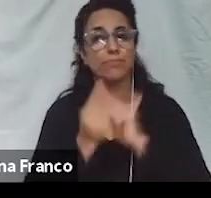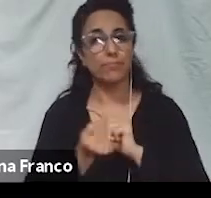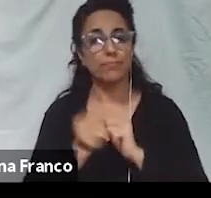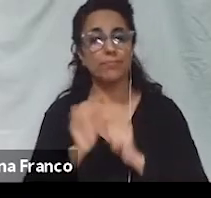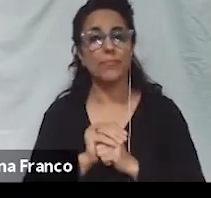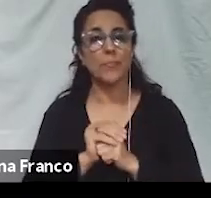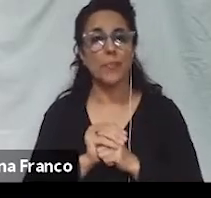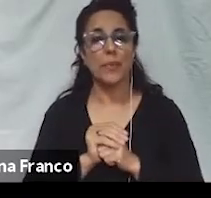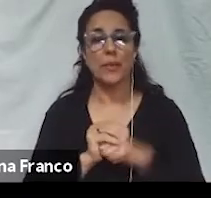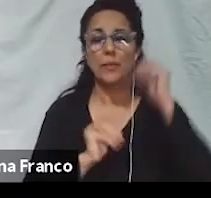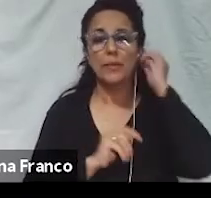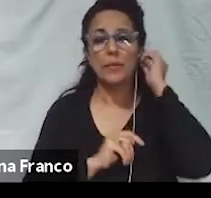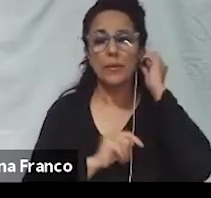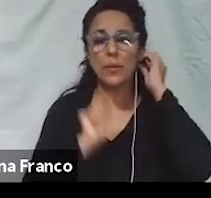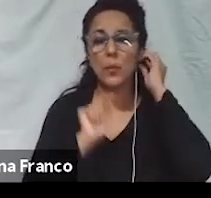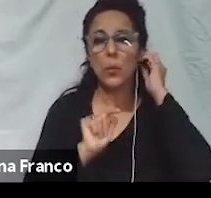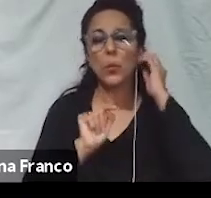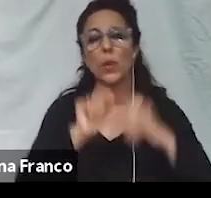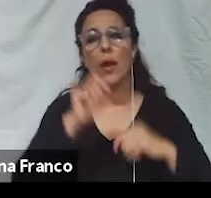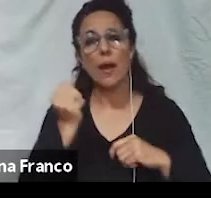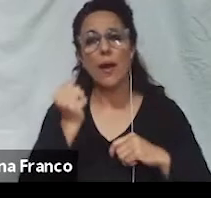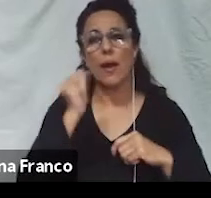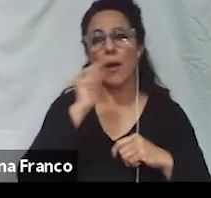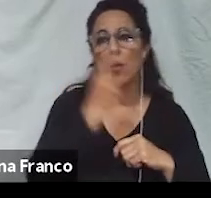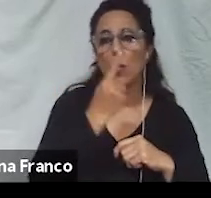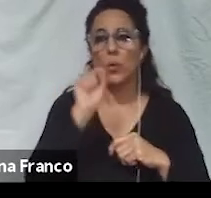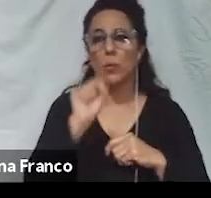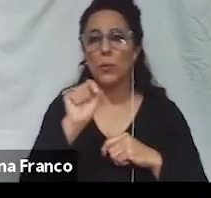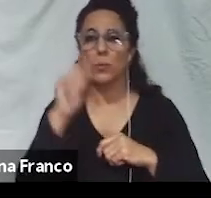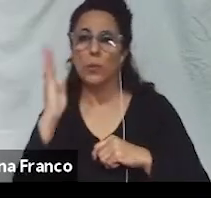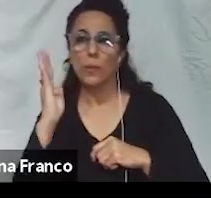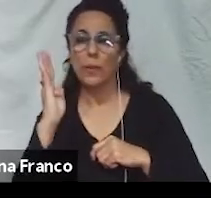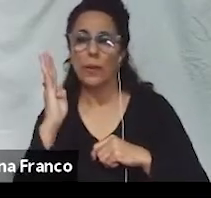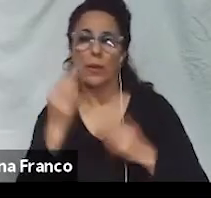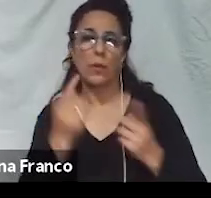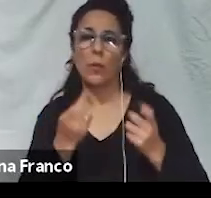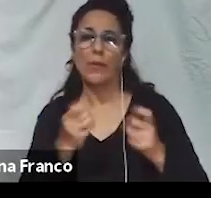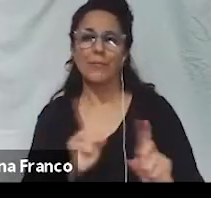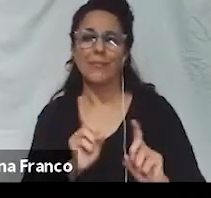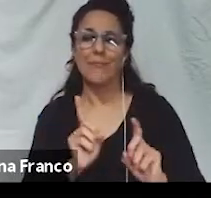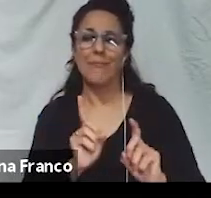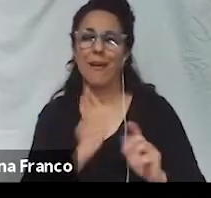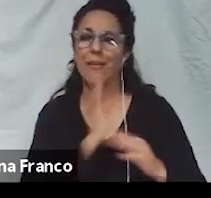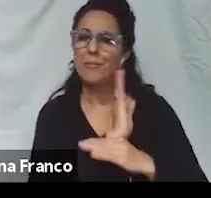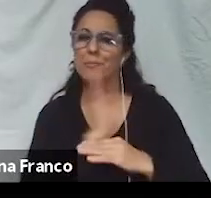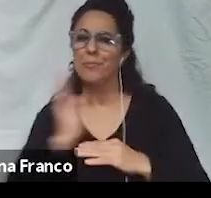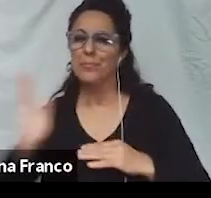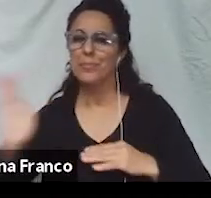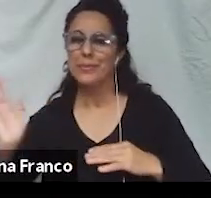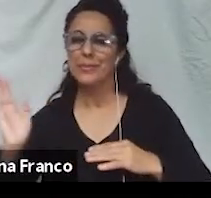letras. Entonces, paso 1.A, 1.B y así. Pero no es necesario que se tenga que seguir esta